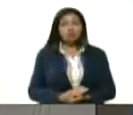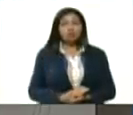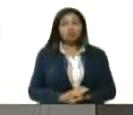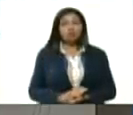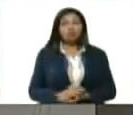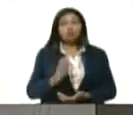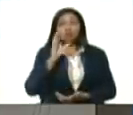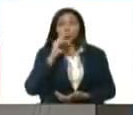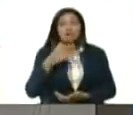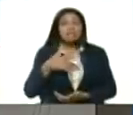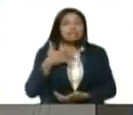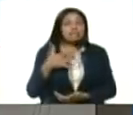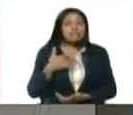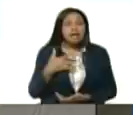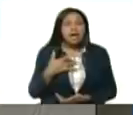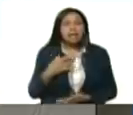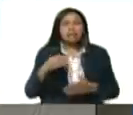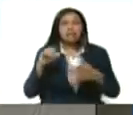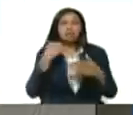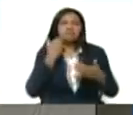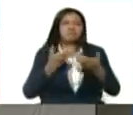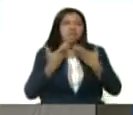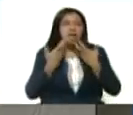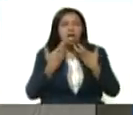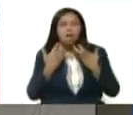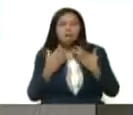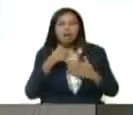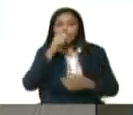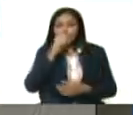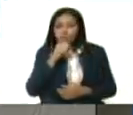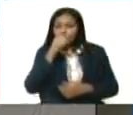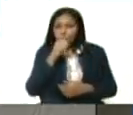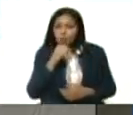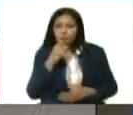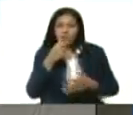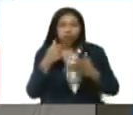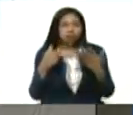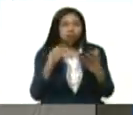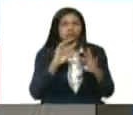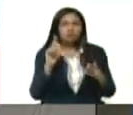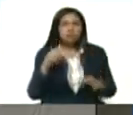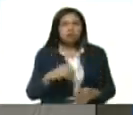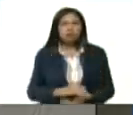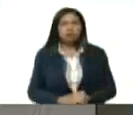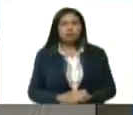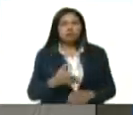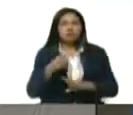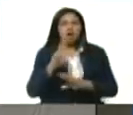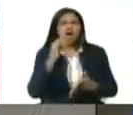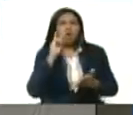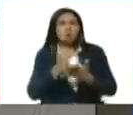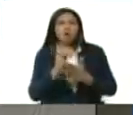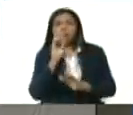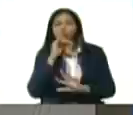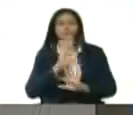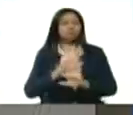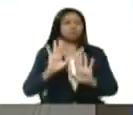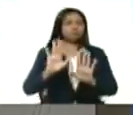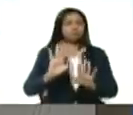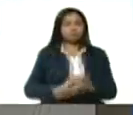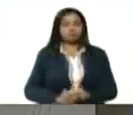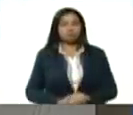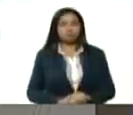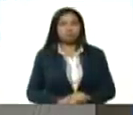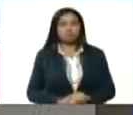la sintomatología característica típica que incluya distrés respiratorio, pues no le hacen la prueba.